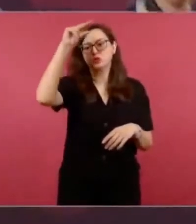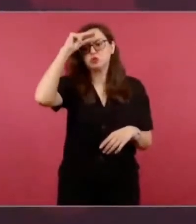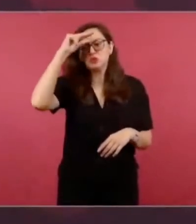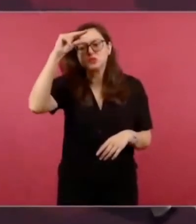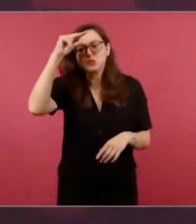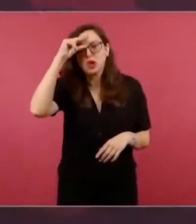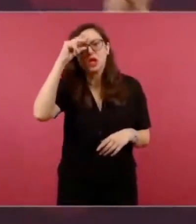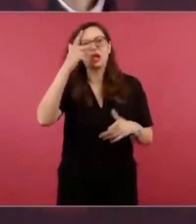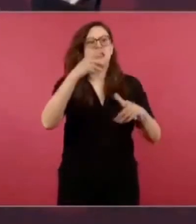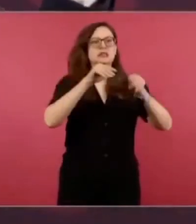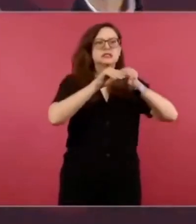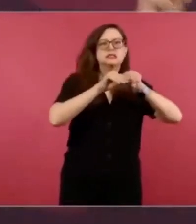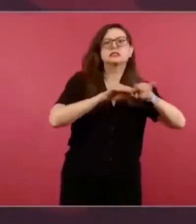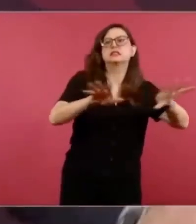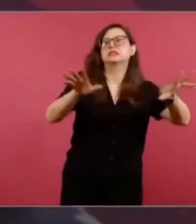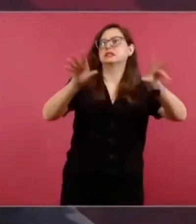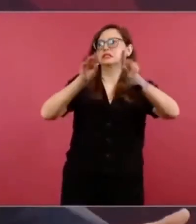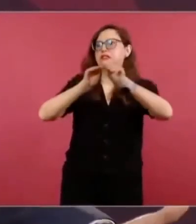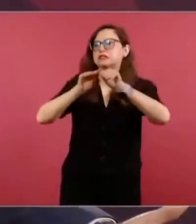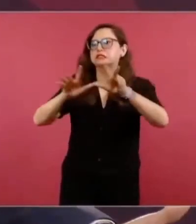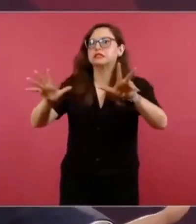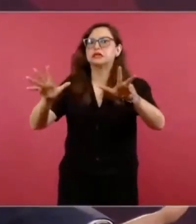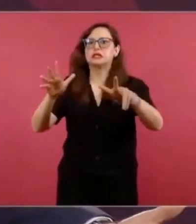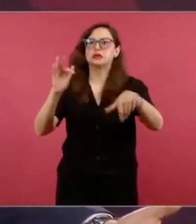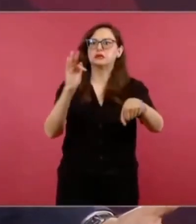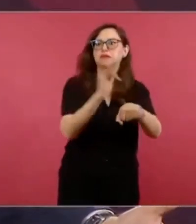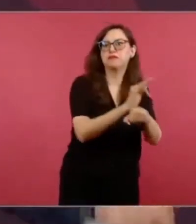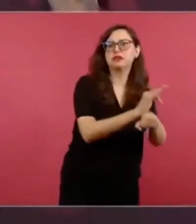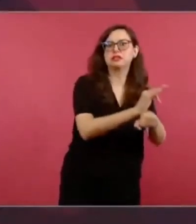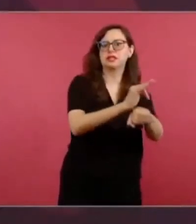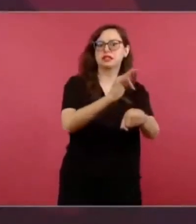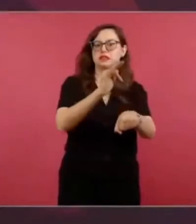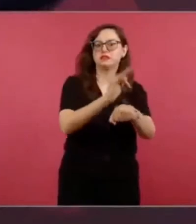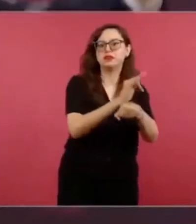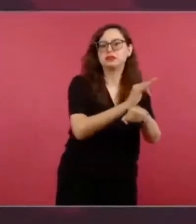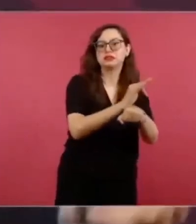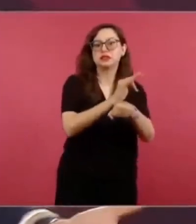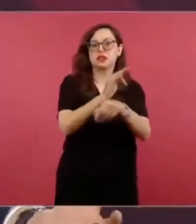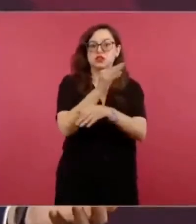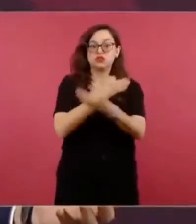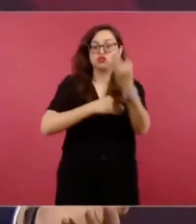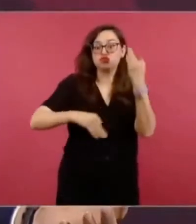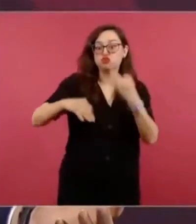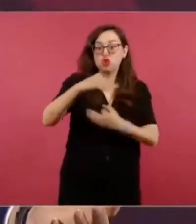legalizando, legitimando la corrupción, todo.